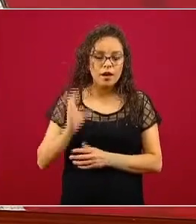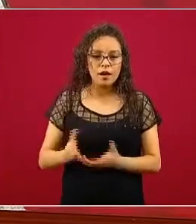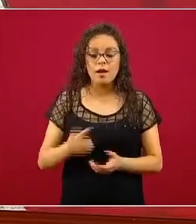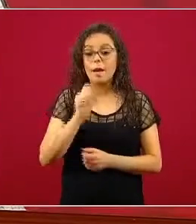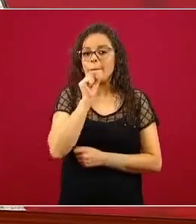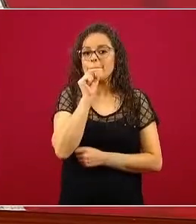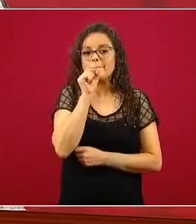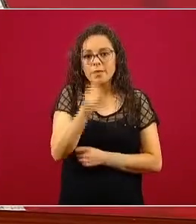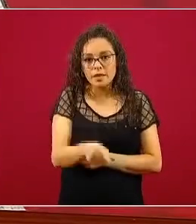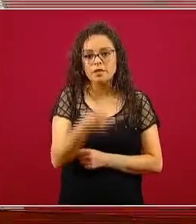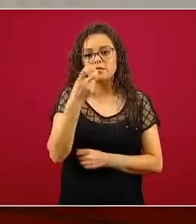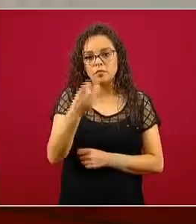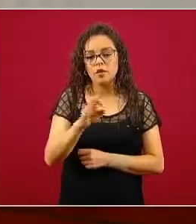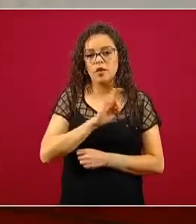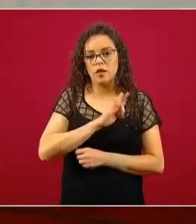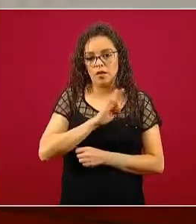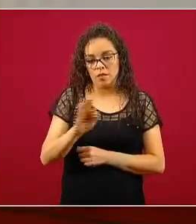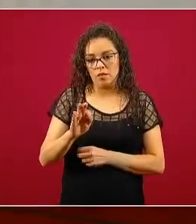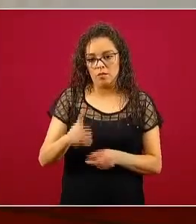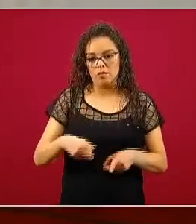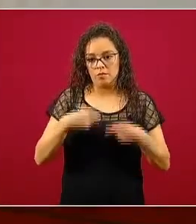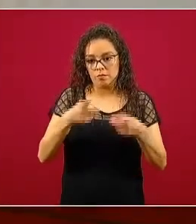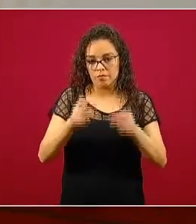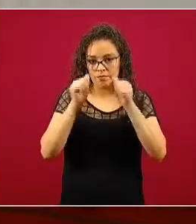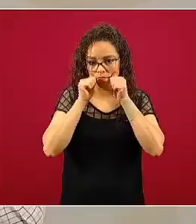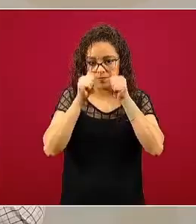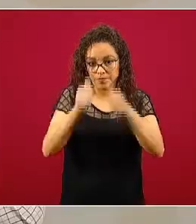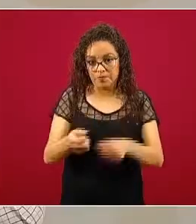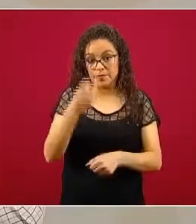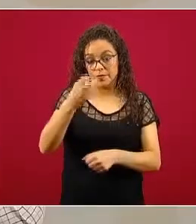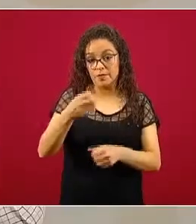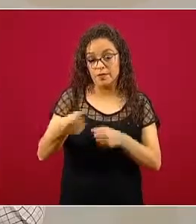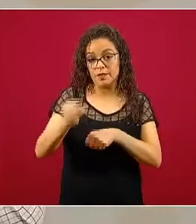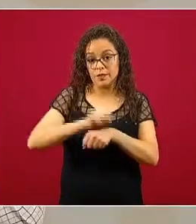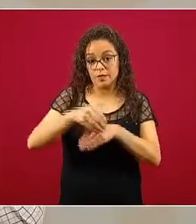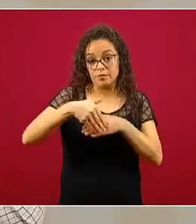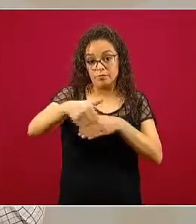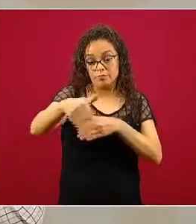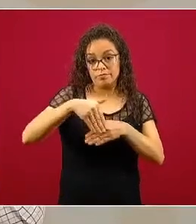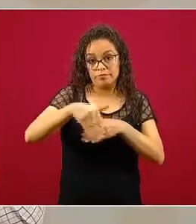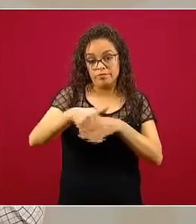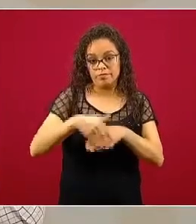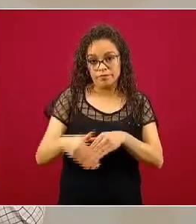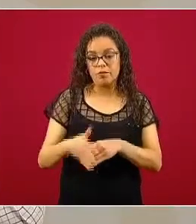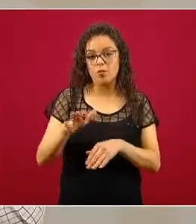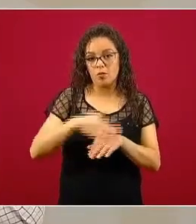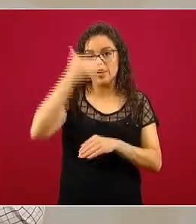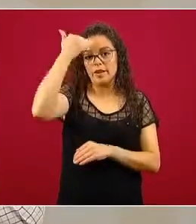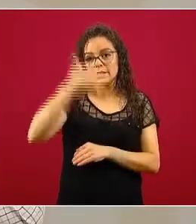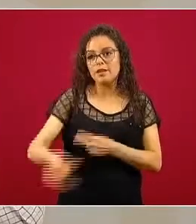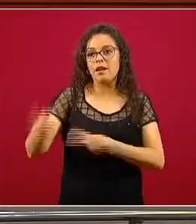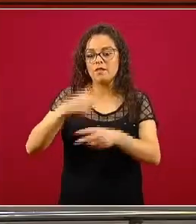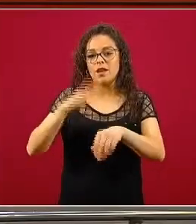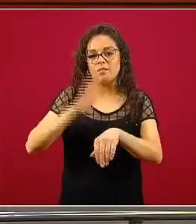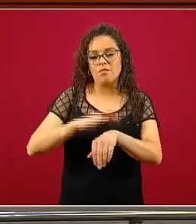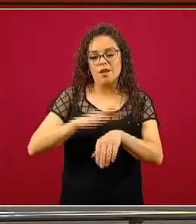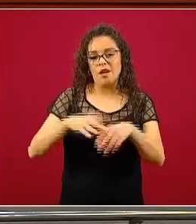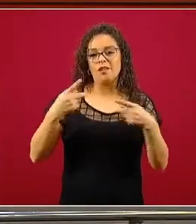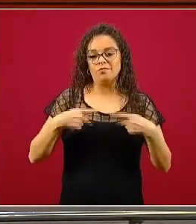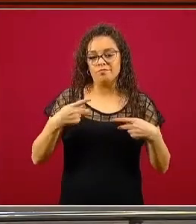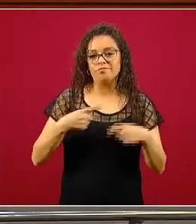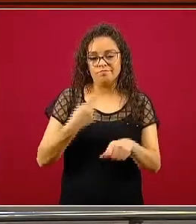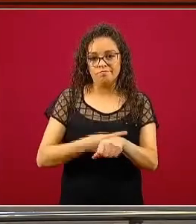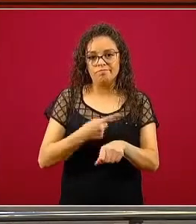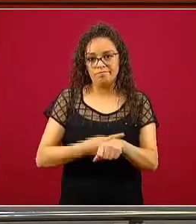lleven a cabo estas intervenciones, sobre todo en esta semana que viene, en donde se espera la mayor cantidad de casos, para que